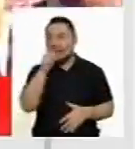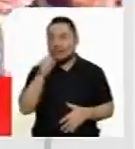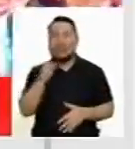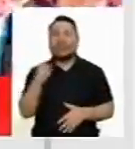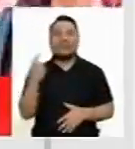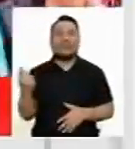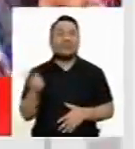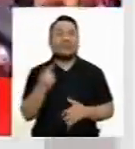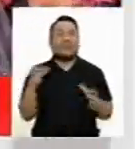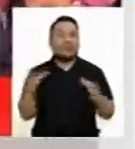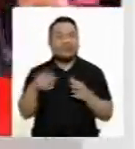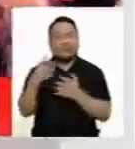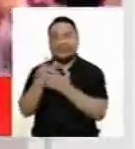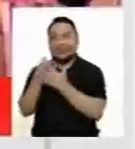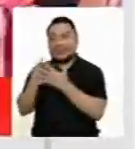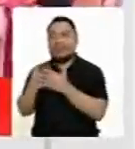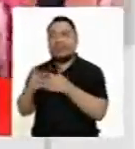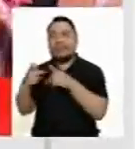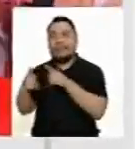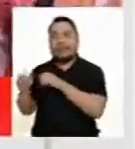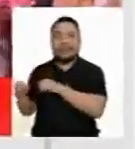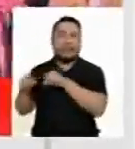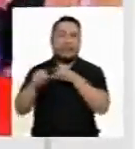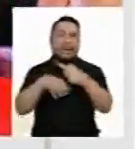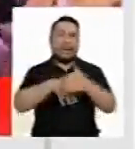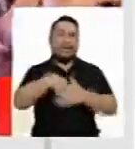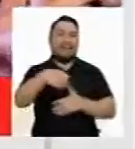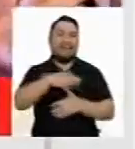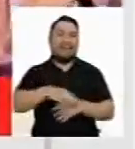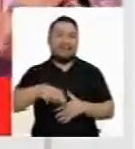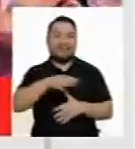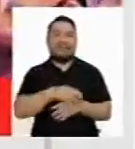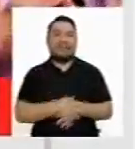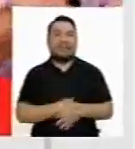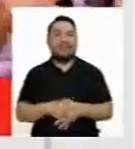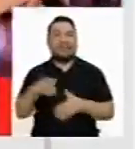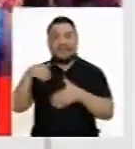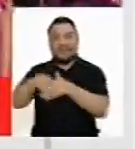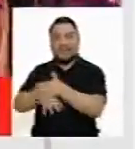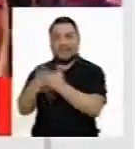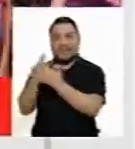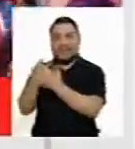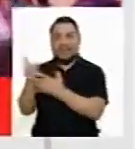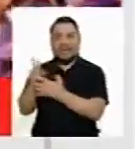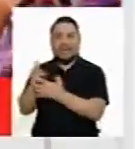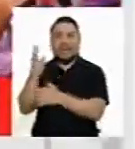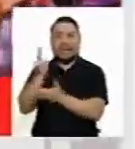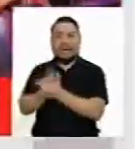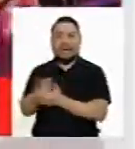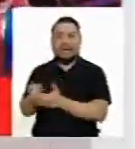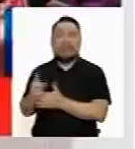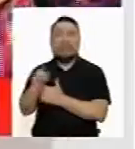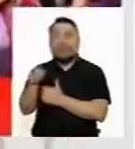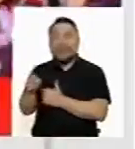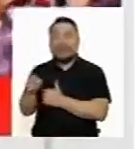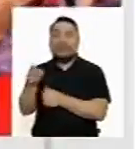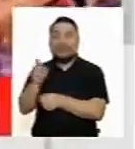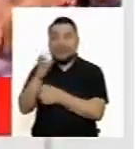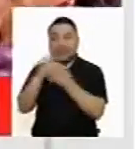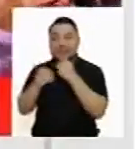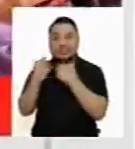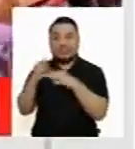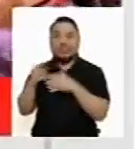interpretar cada una de las piezas musicales dentro del mismo centro penitenciario, pero no. Ellos están saliendo y van a